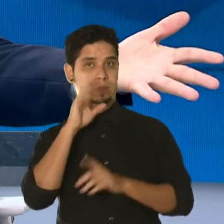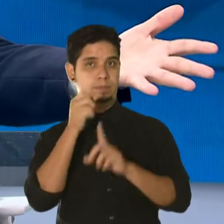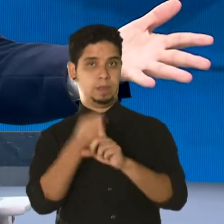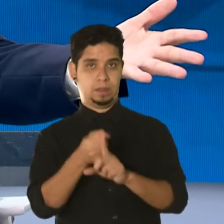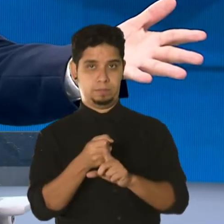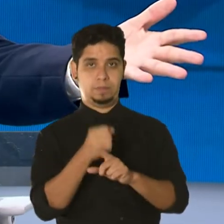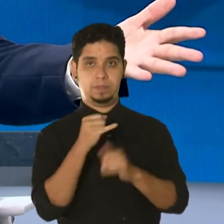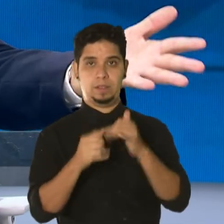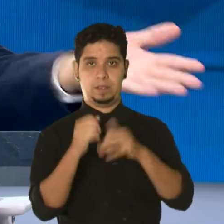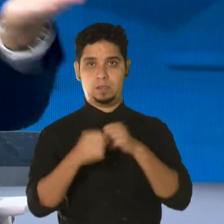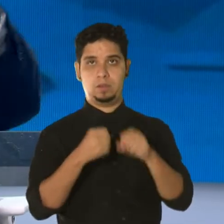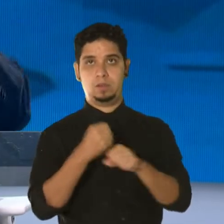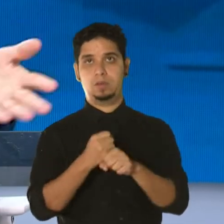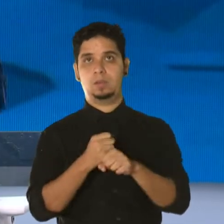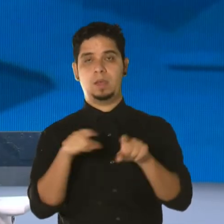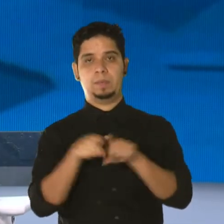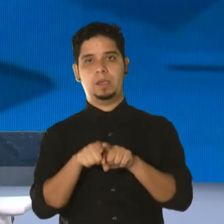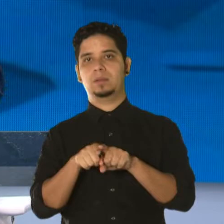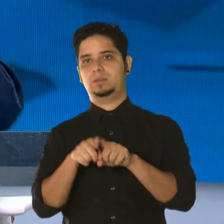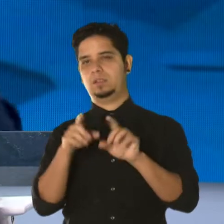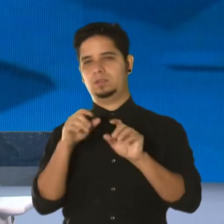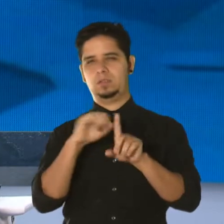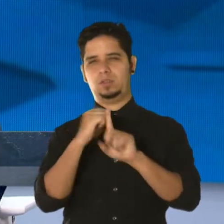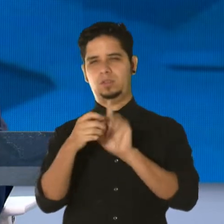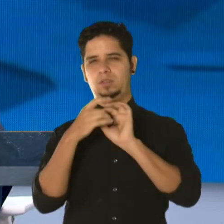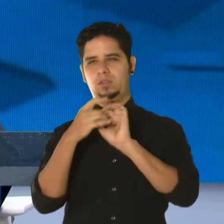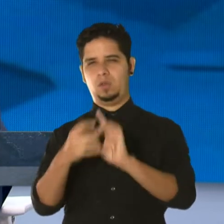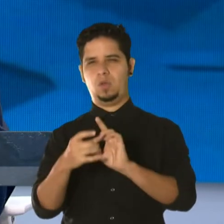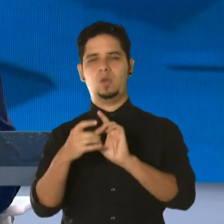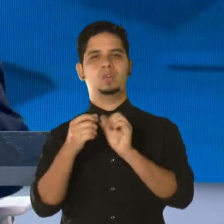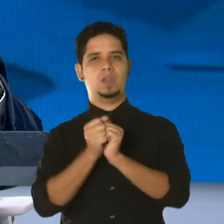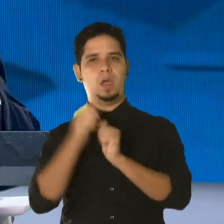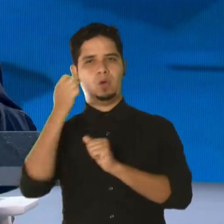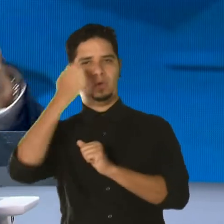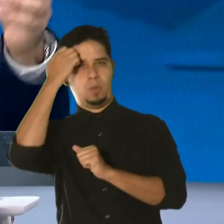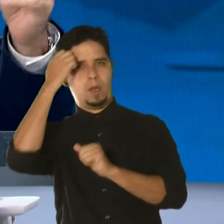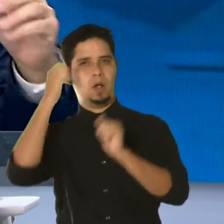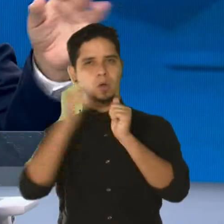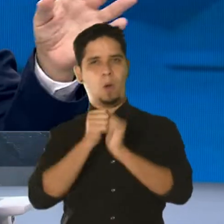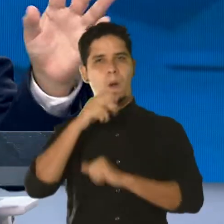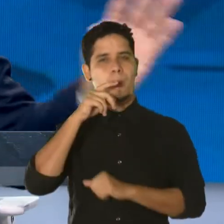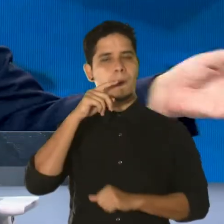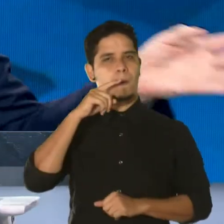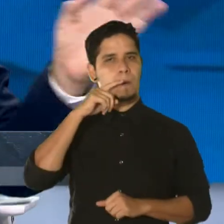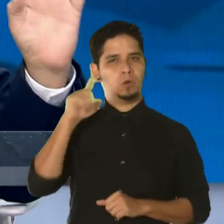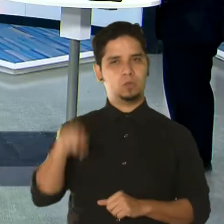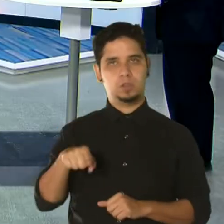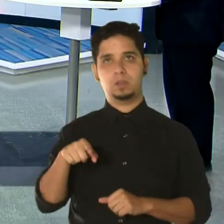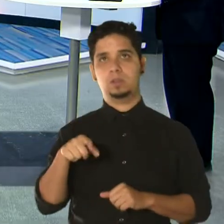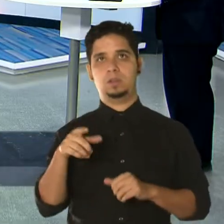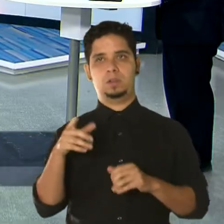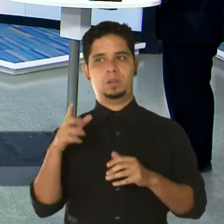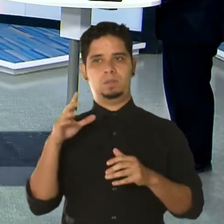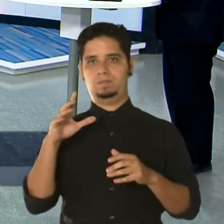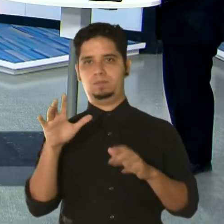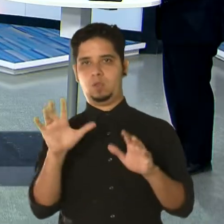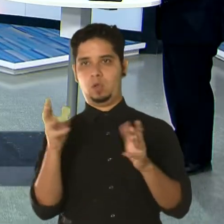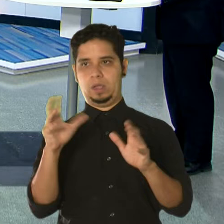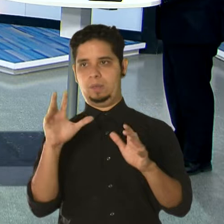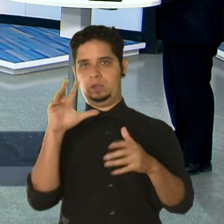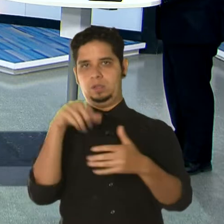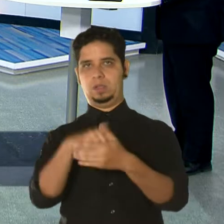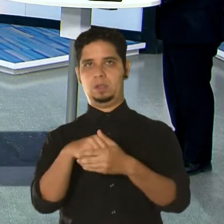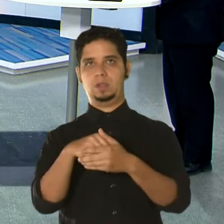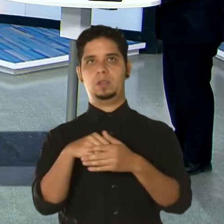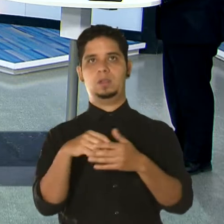de la situación de la Unión Europea con el conflicto con Rusia, pero definitivamente, y sin entrar en el sabotaje que